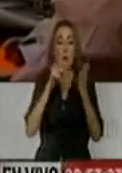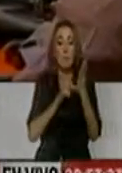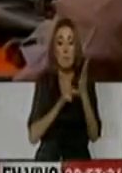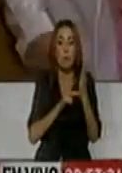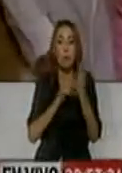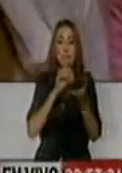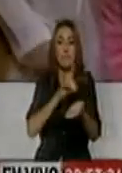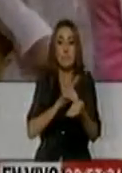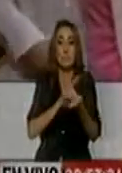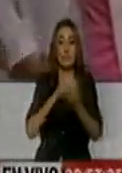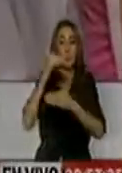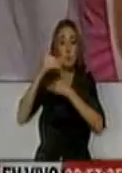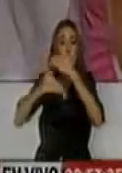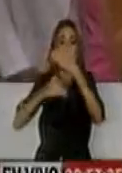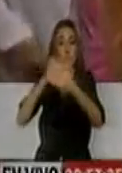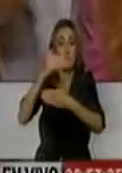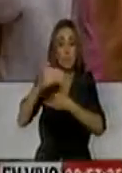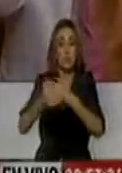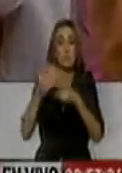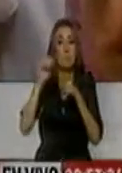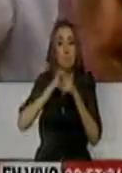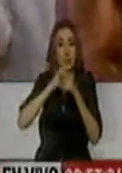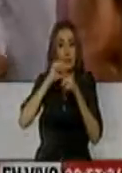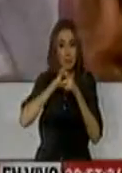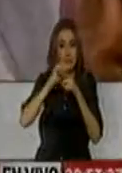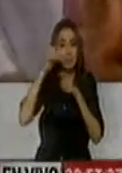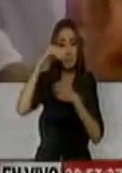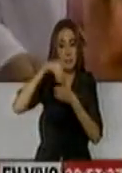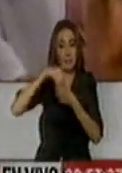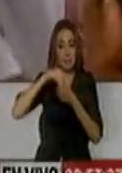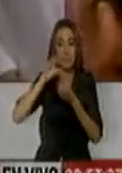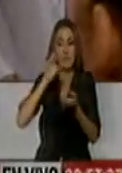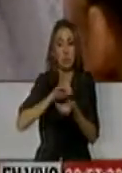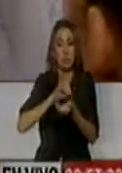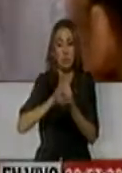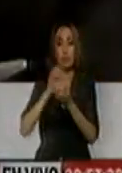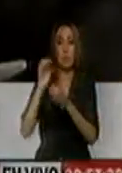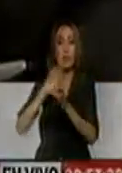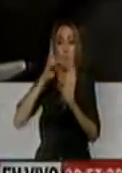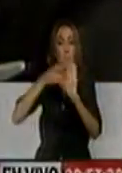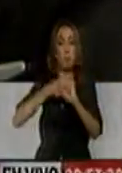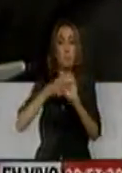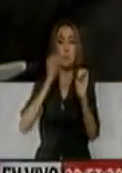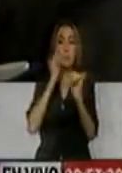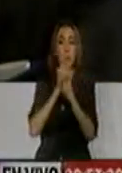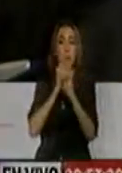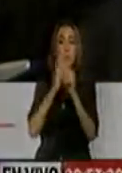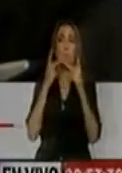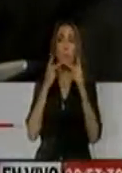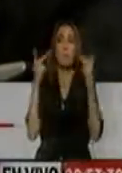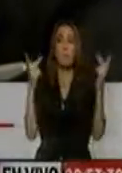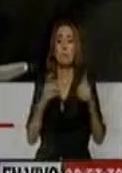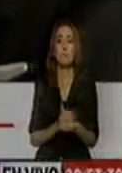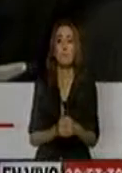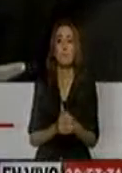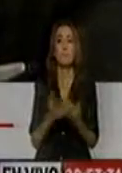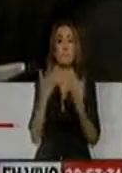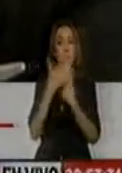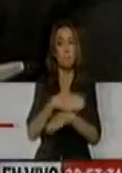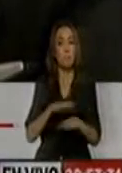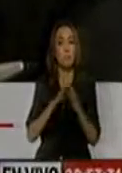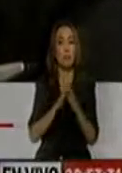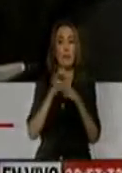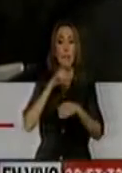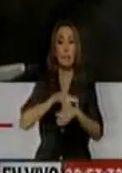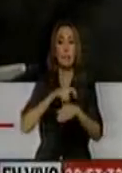internos rotativos con la participación activa de entidades gubernamentales. Se ha establecido ya una periodicidad